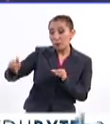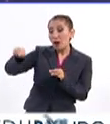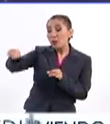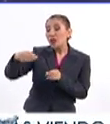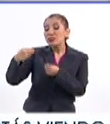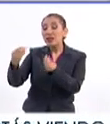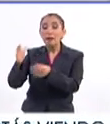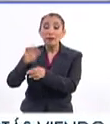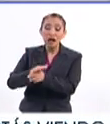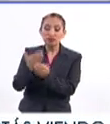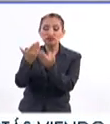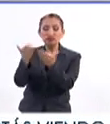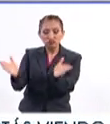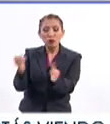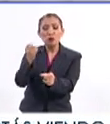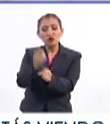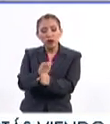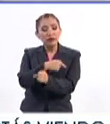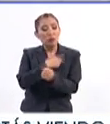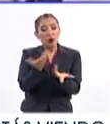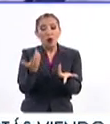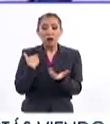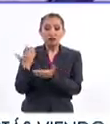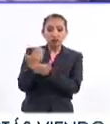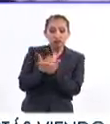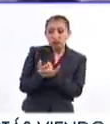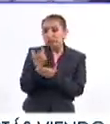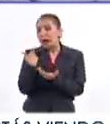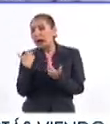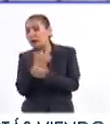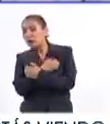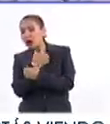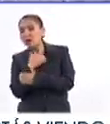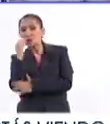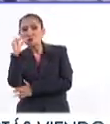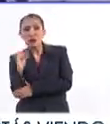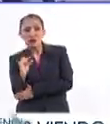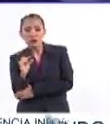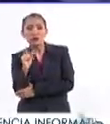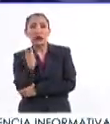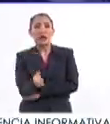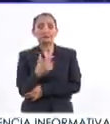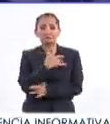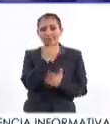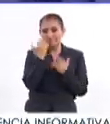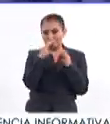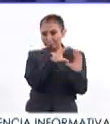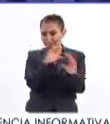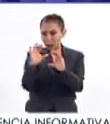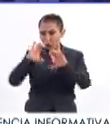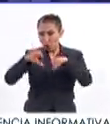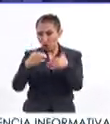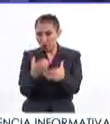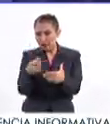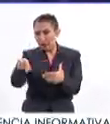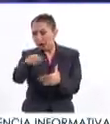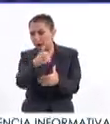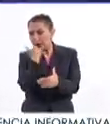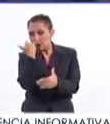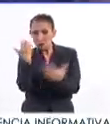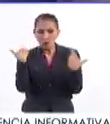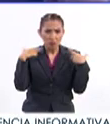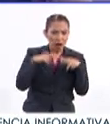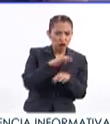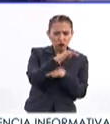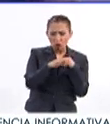que brinde mayores oportunidades donde la derrama económica para la educación es menor. La sensibilización de la comunidad académica en